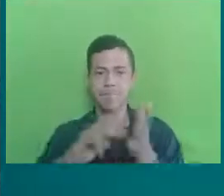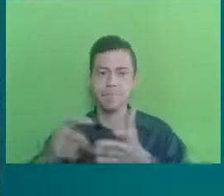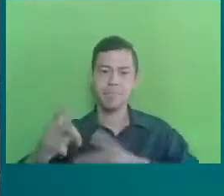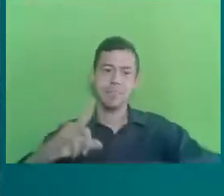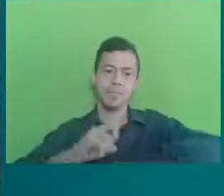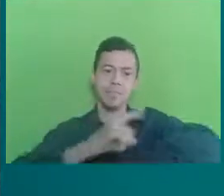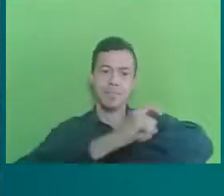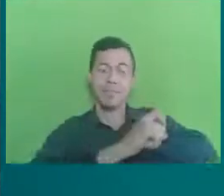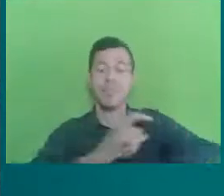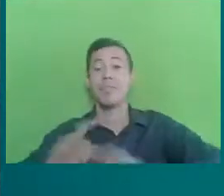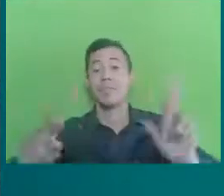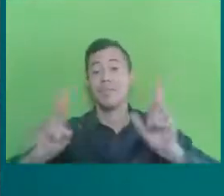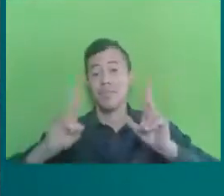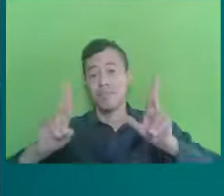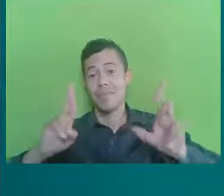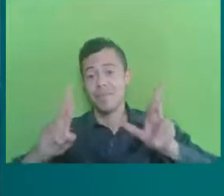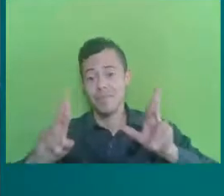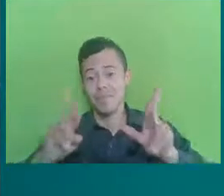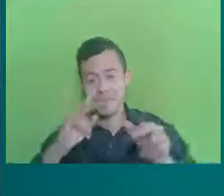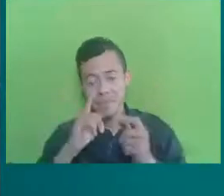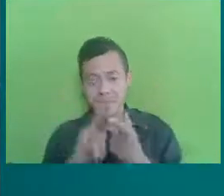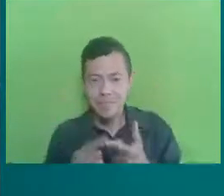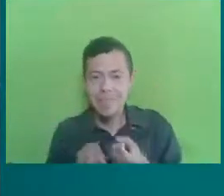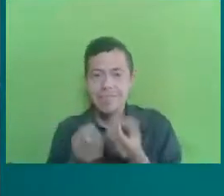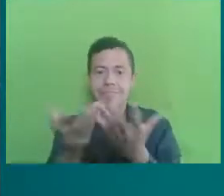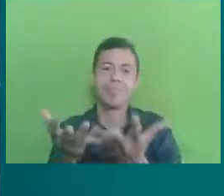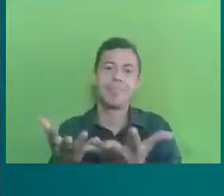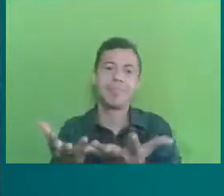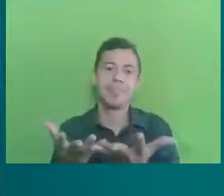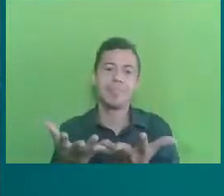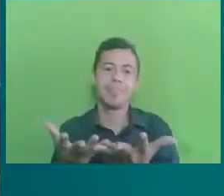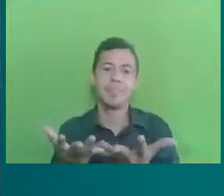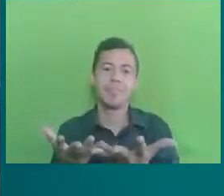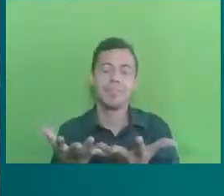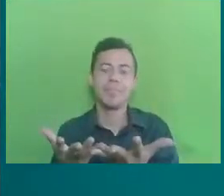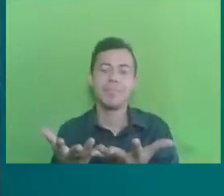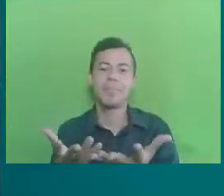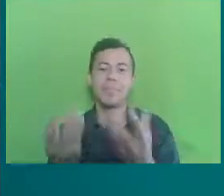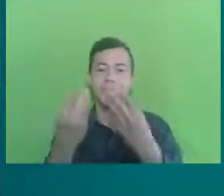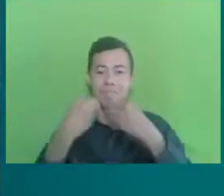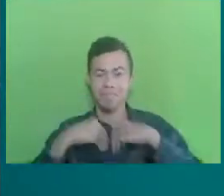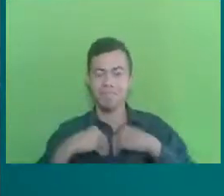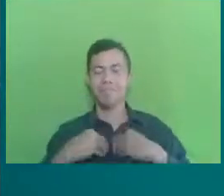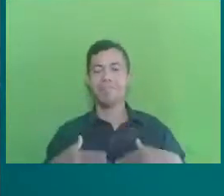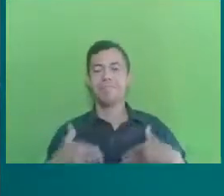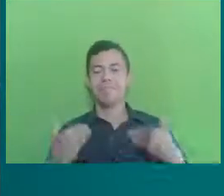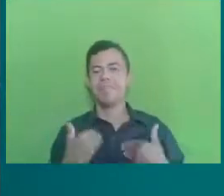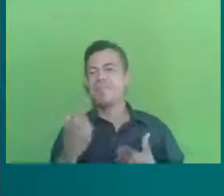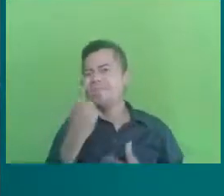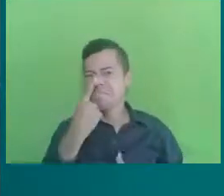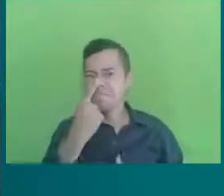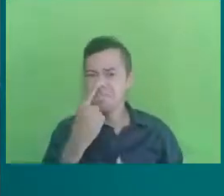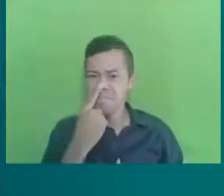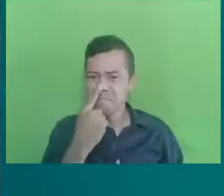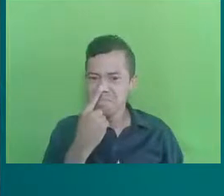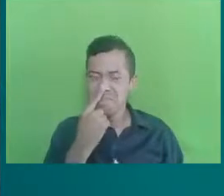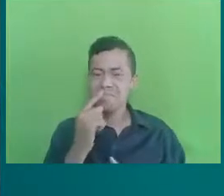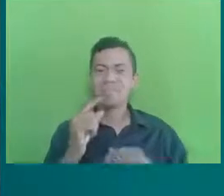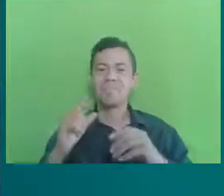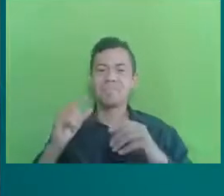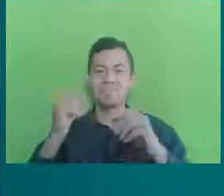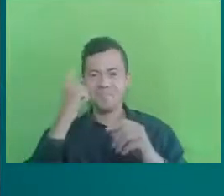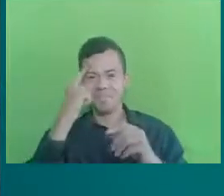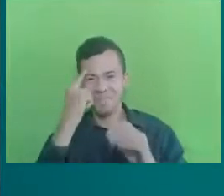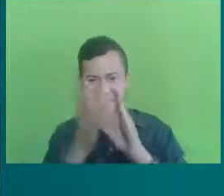bueno, ojalá esta sesión les haya incrementado un poco más la curiosidad alrededor de inteligencia